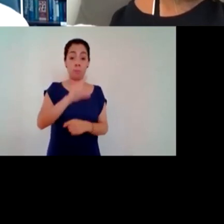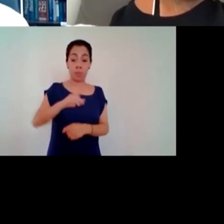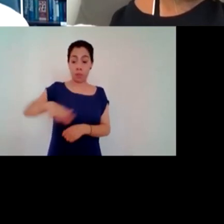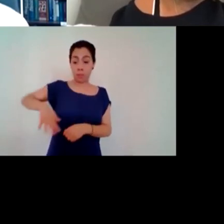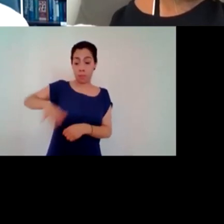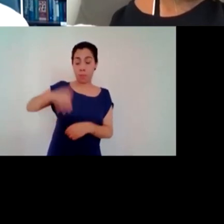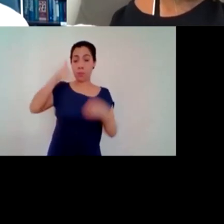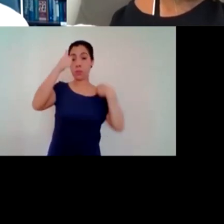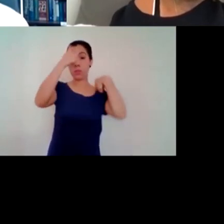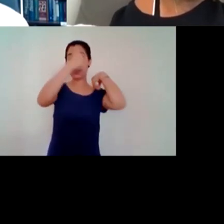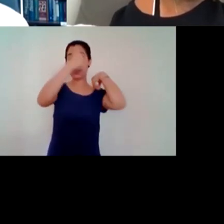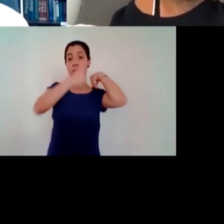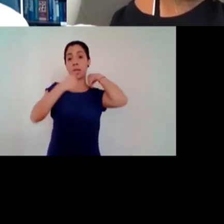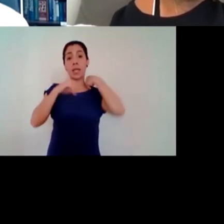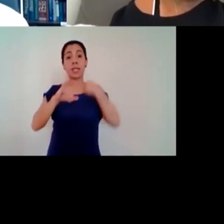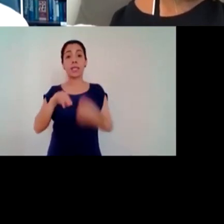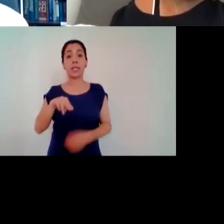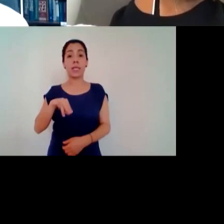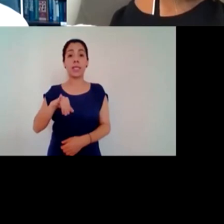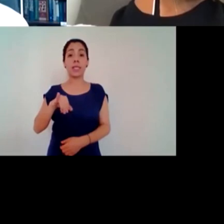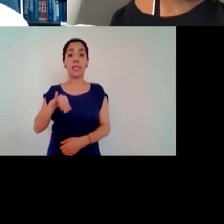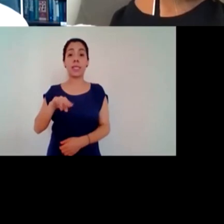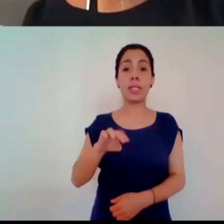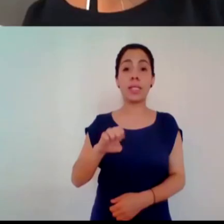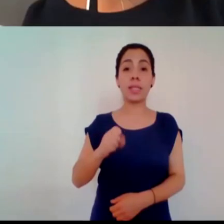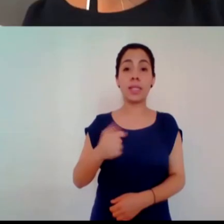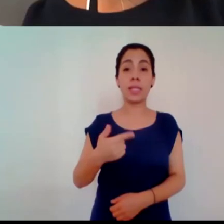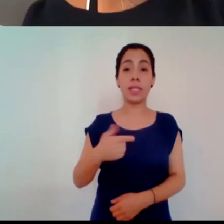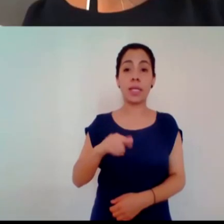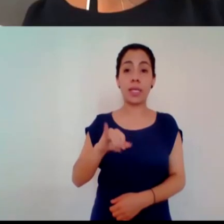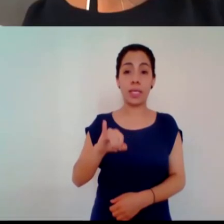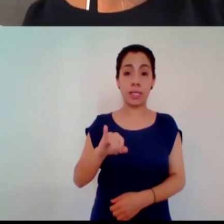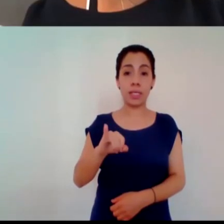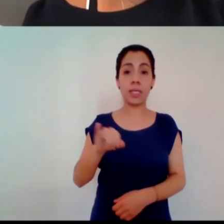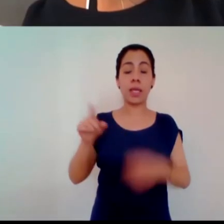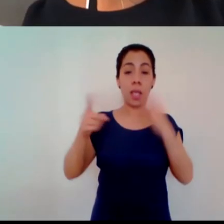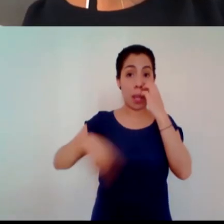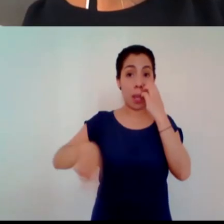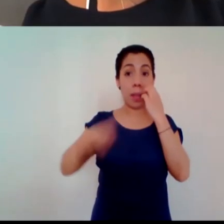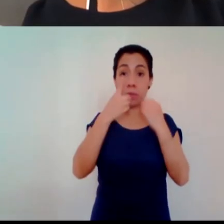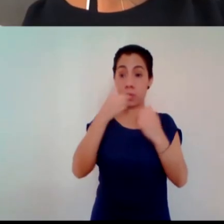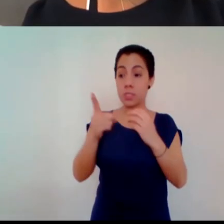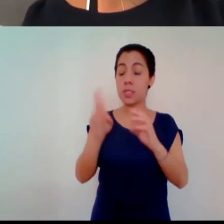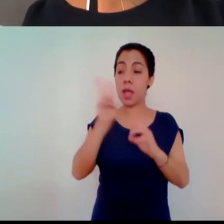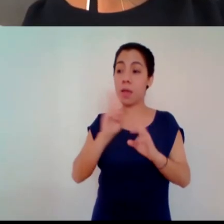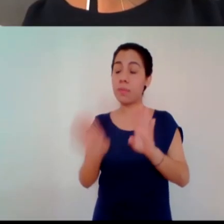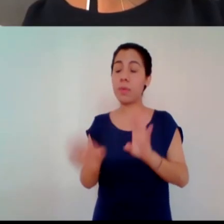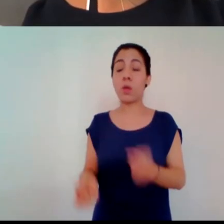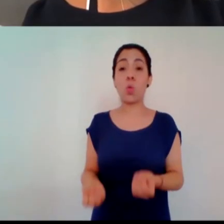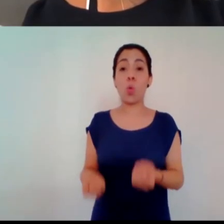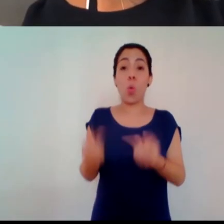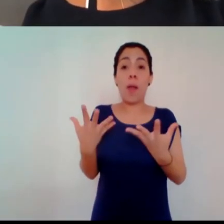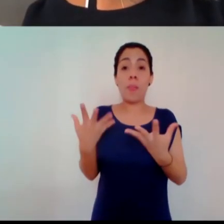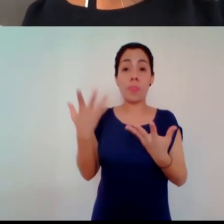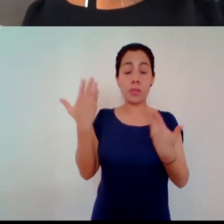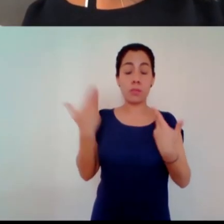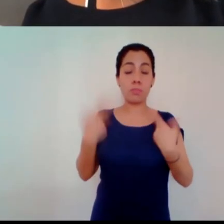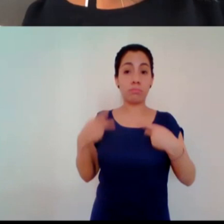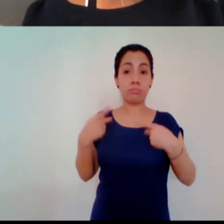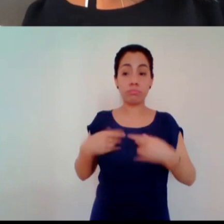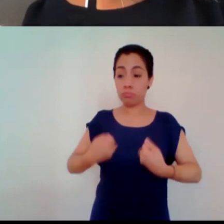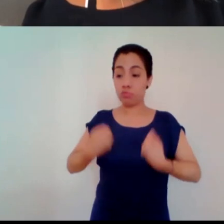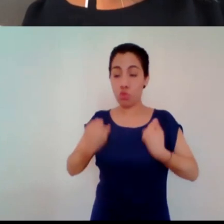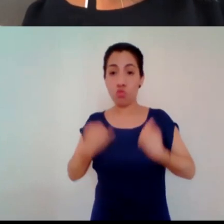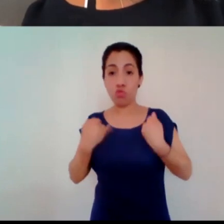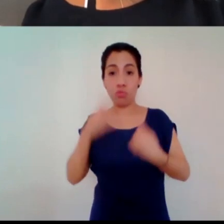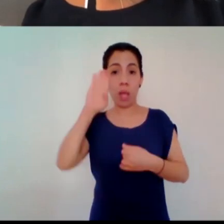que nos envía el INEGI, en donde estaban viendo precisamente cuestiones de criminalidad. Es increíble que la gran mayoría de adolescentes presos